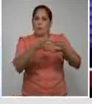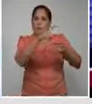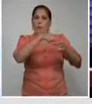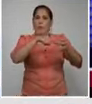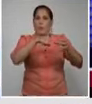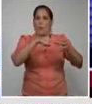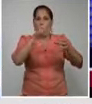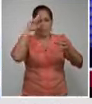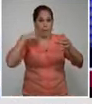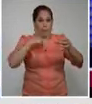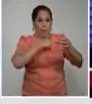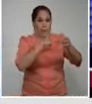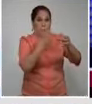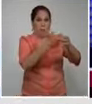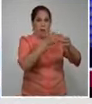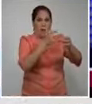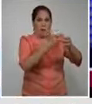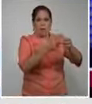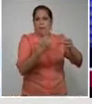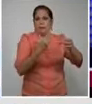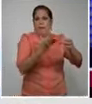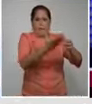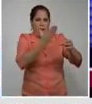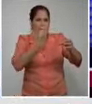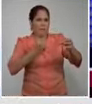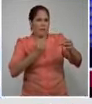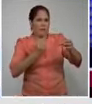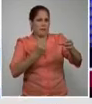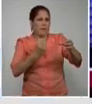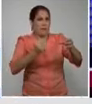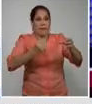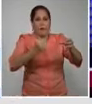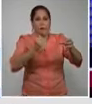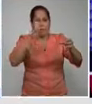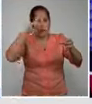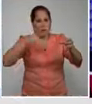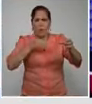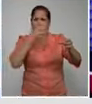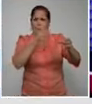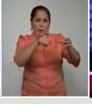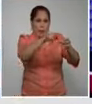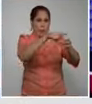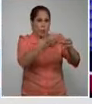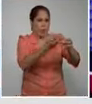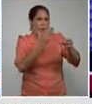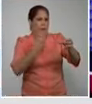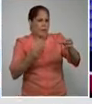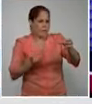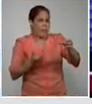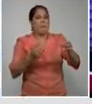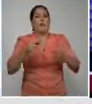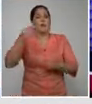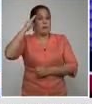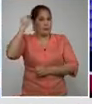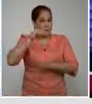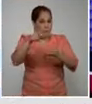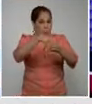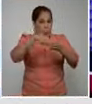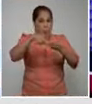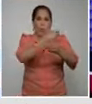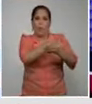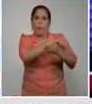recibido ustedes también la retroalimentación por parte de los trabajadores de la salud. Sí, hoy todos sabemos que hay grupos poblacionales que